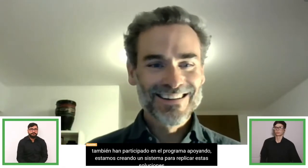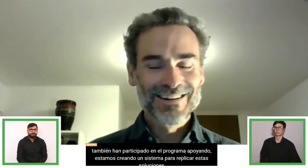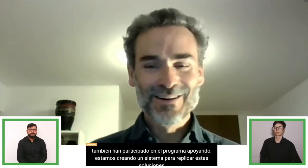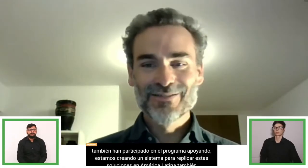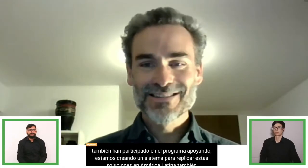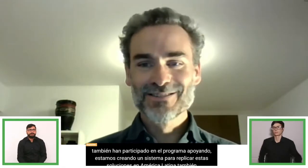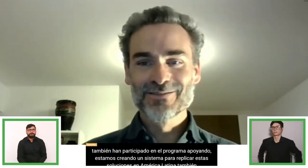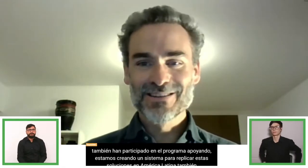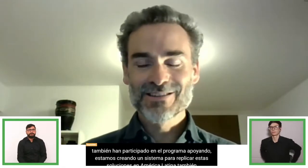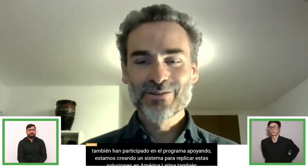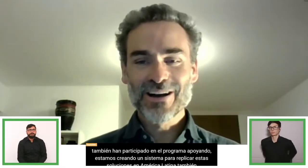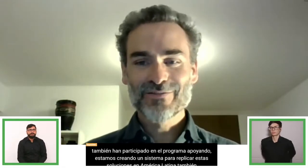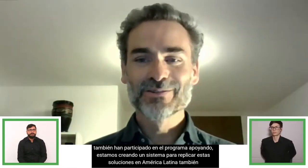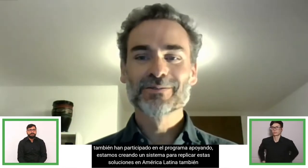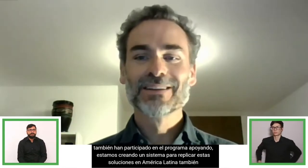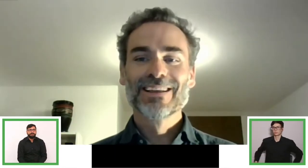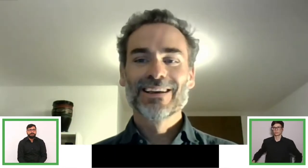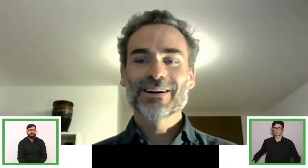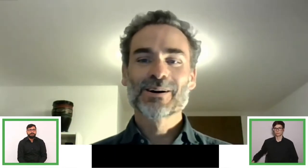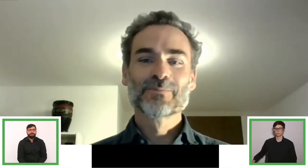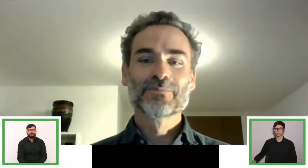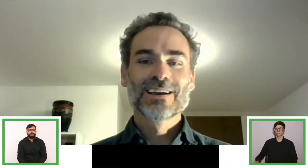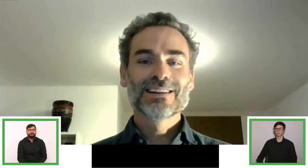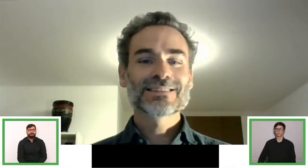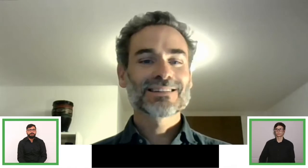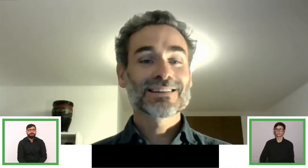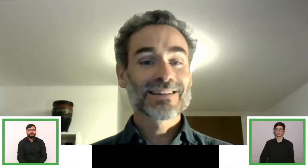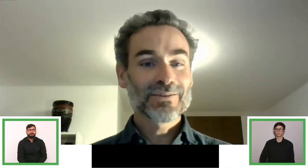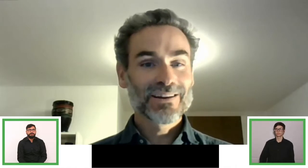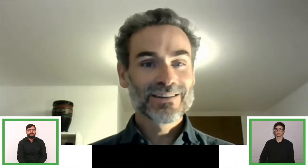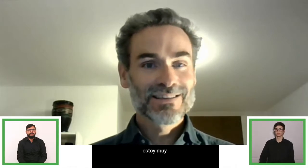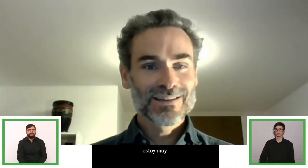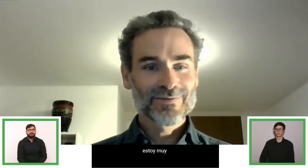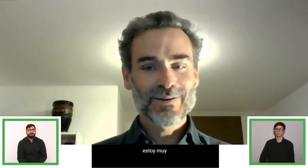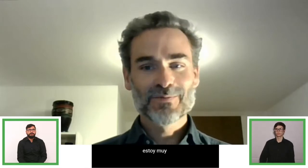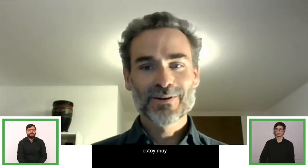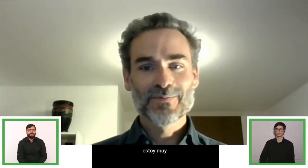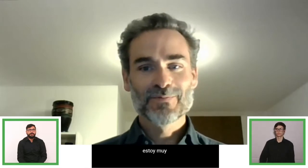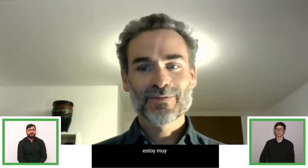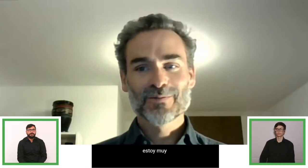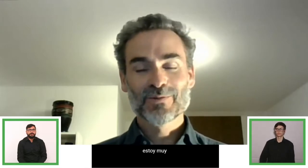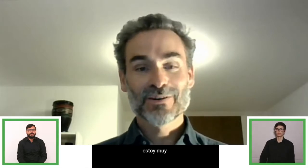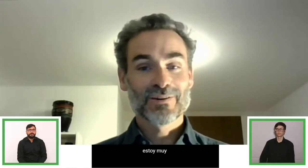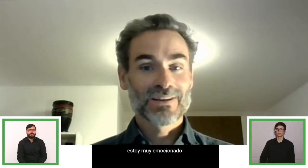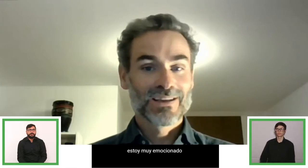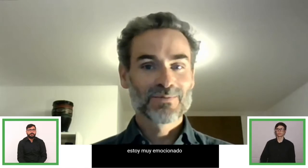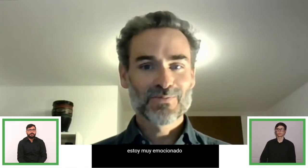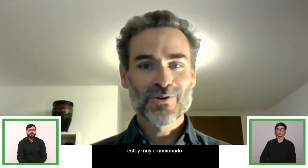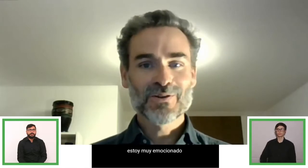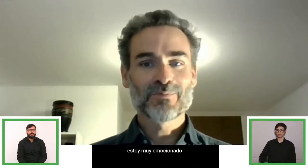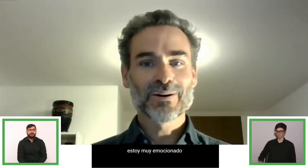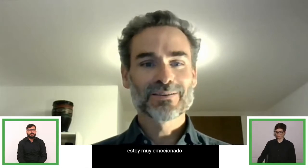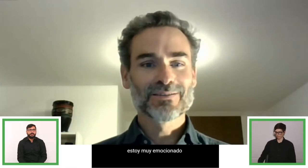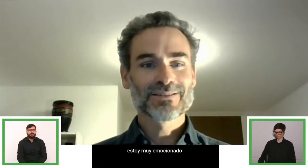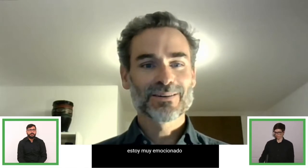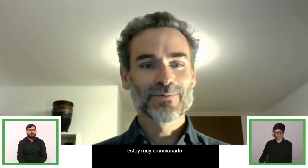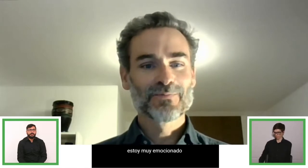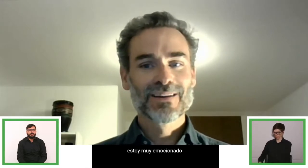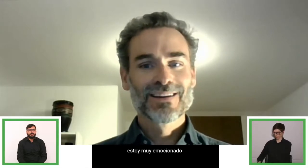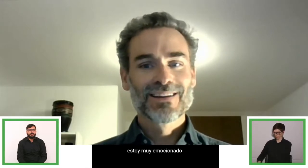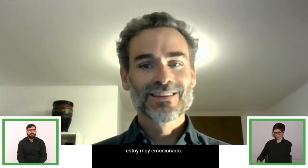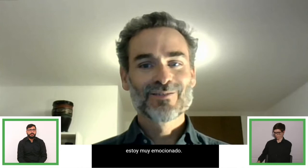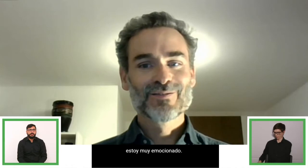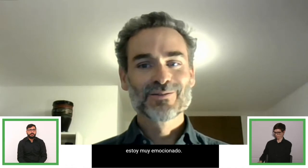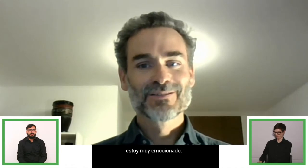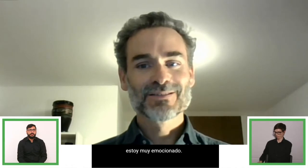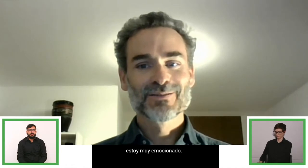Gracias. Estoy muy emocionado respecto de esta nueva avenida del trabajo. Ahora, escuchemos de uno de